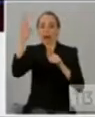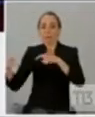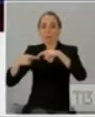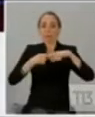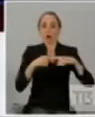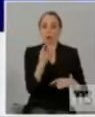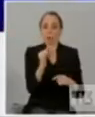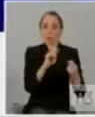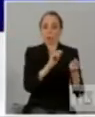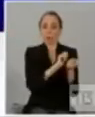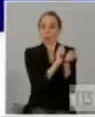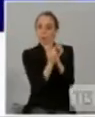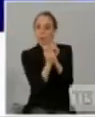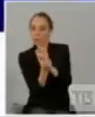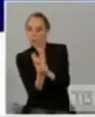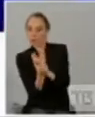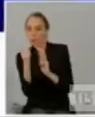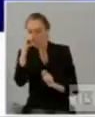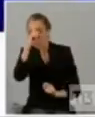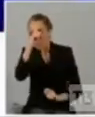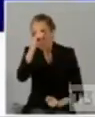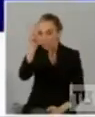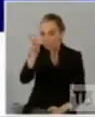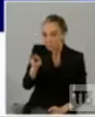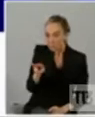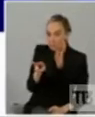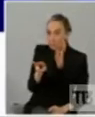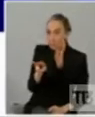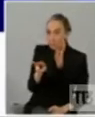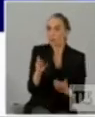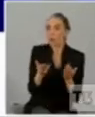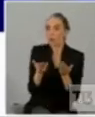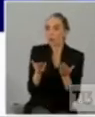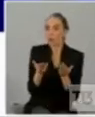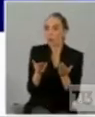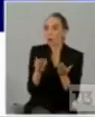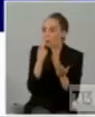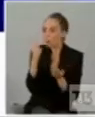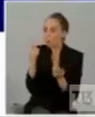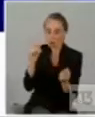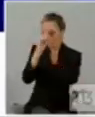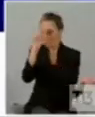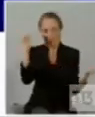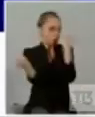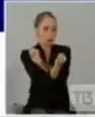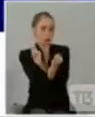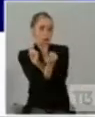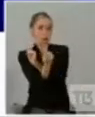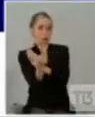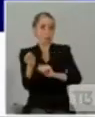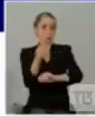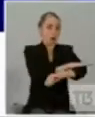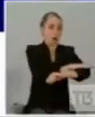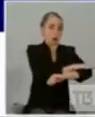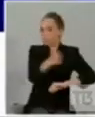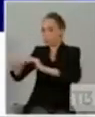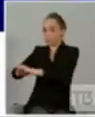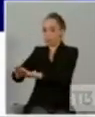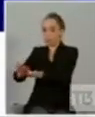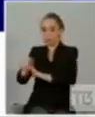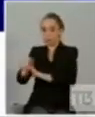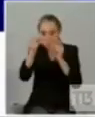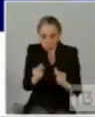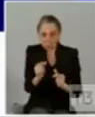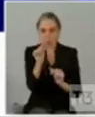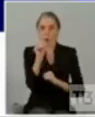UDI. Es difícil encontrar un cambio de un lado del arco político a otro en tan poco tiempo.